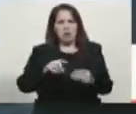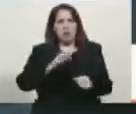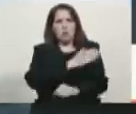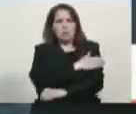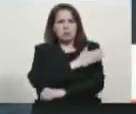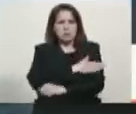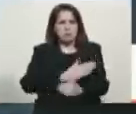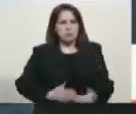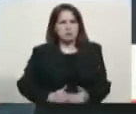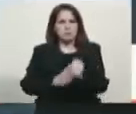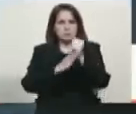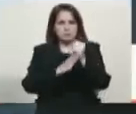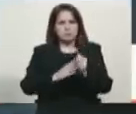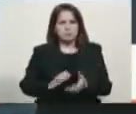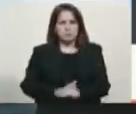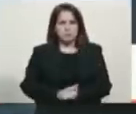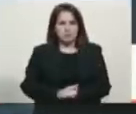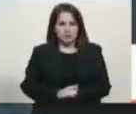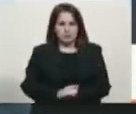de raíz